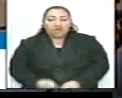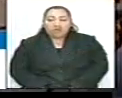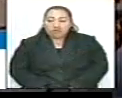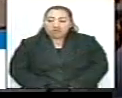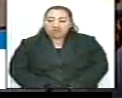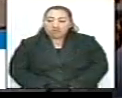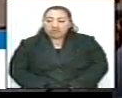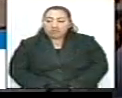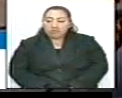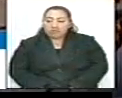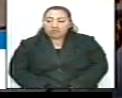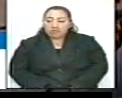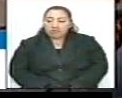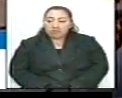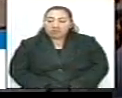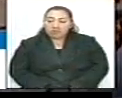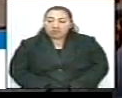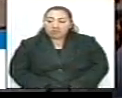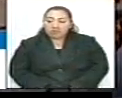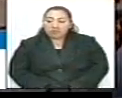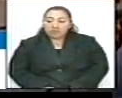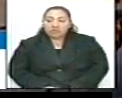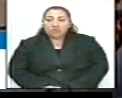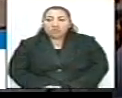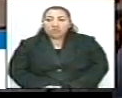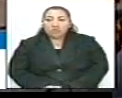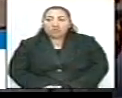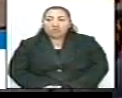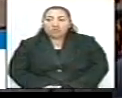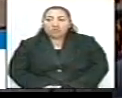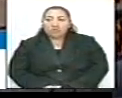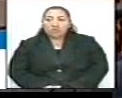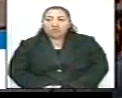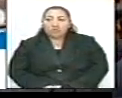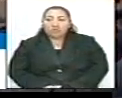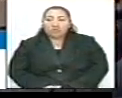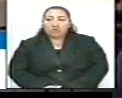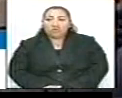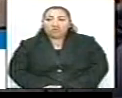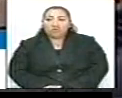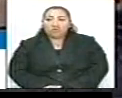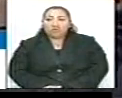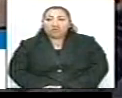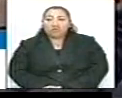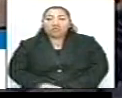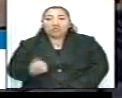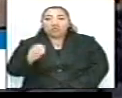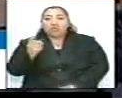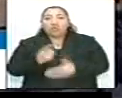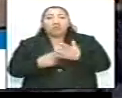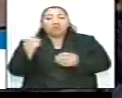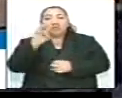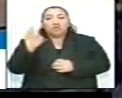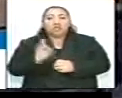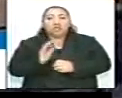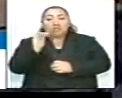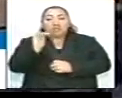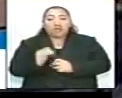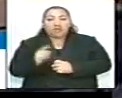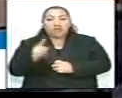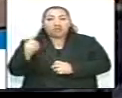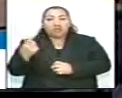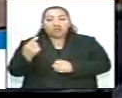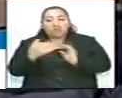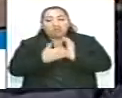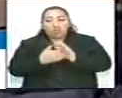de cuánta brecha se ha reducido o qué porcentaje de brecha se ha reducido en este aspecto. Creo que eso sería una